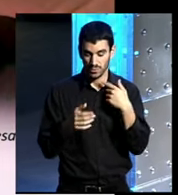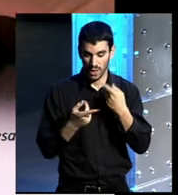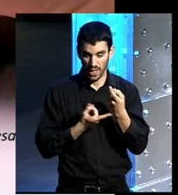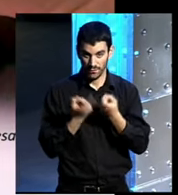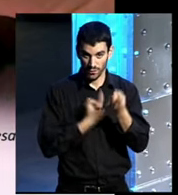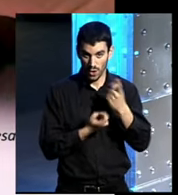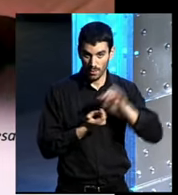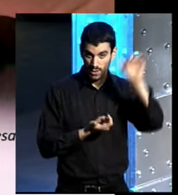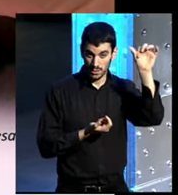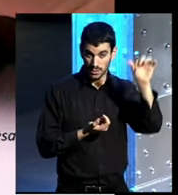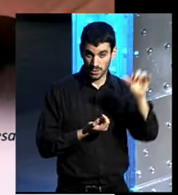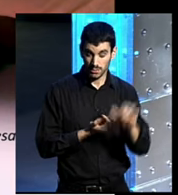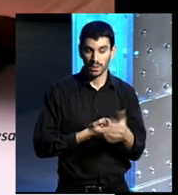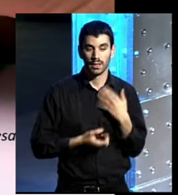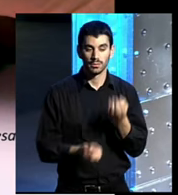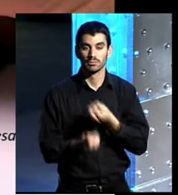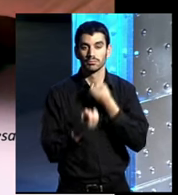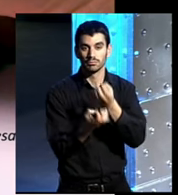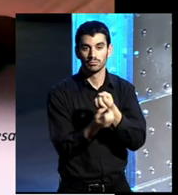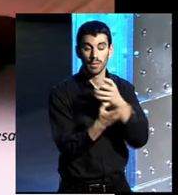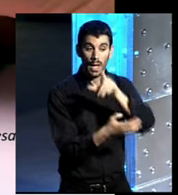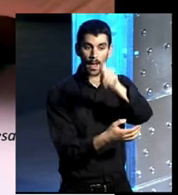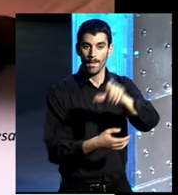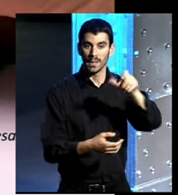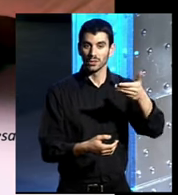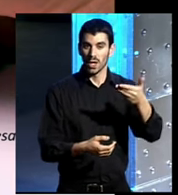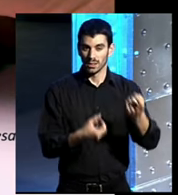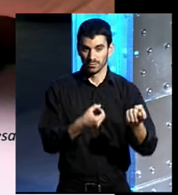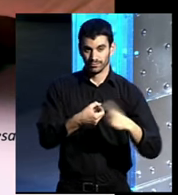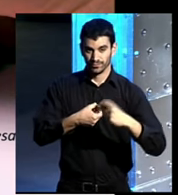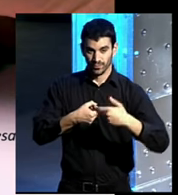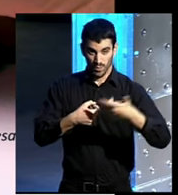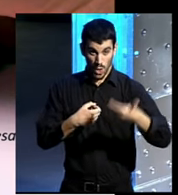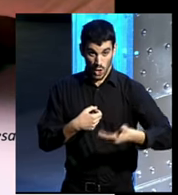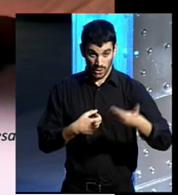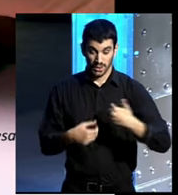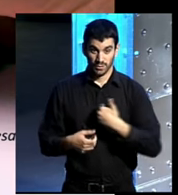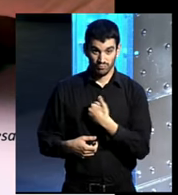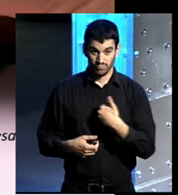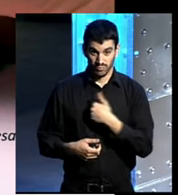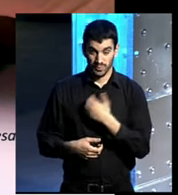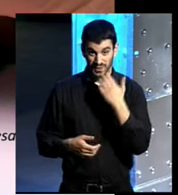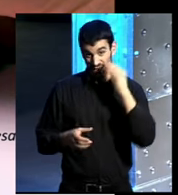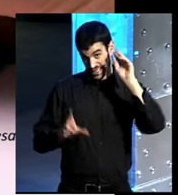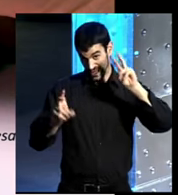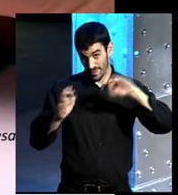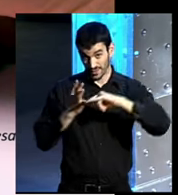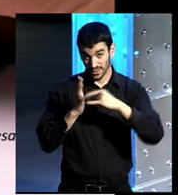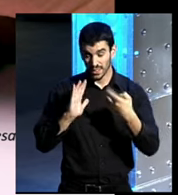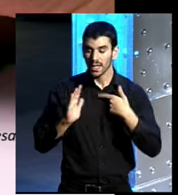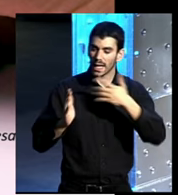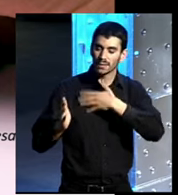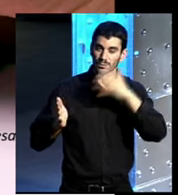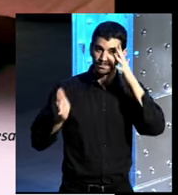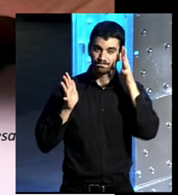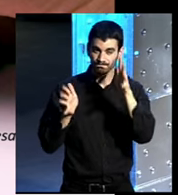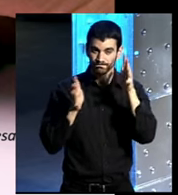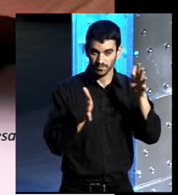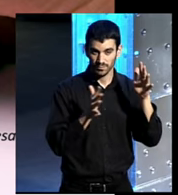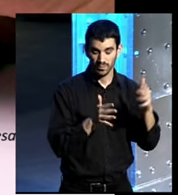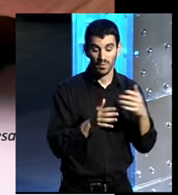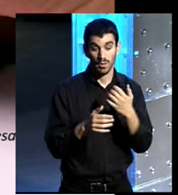recopilando a los principales actores implicados en las TIC para el desarrollo, que serían